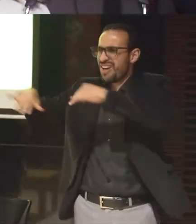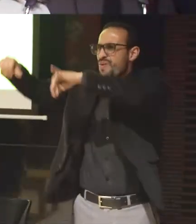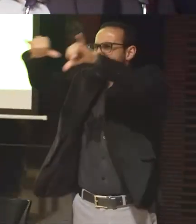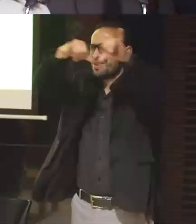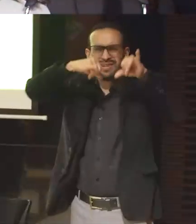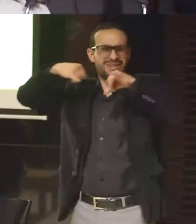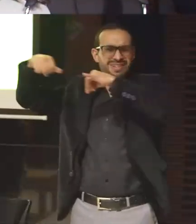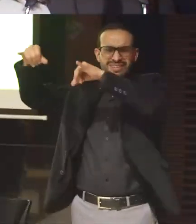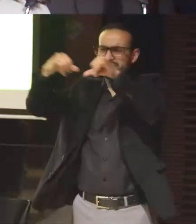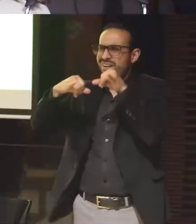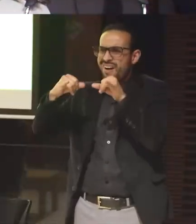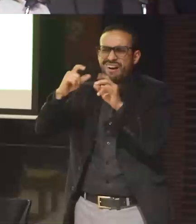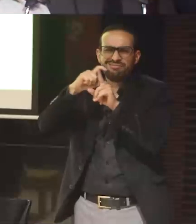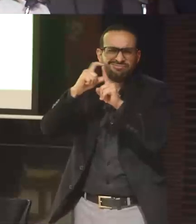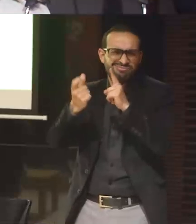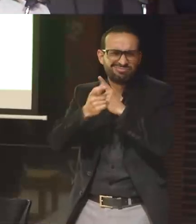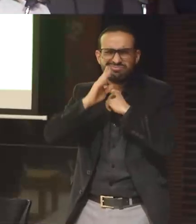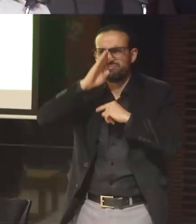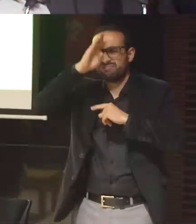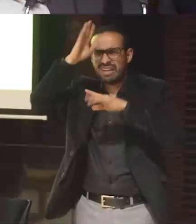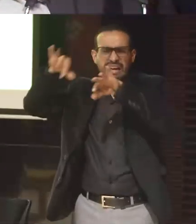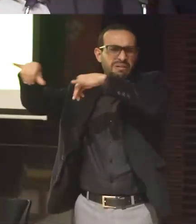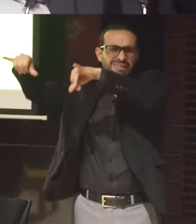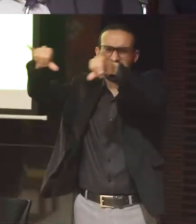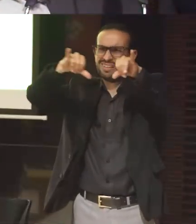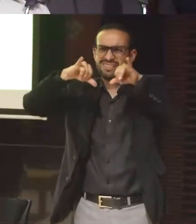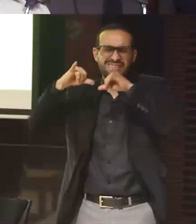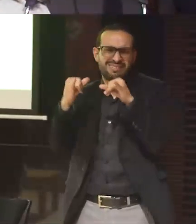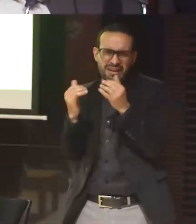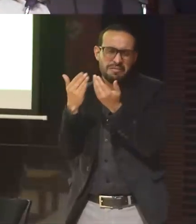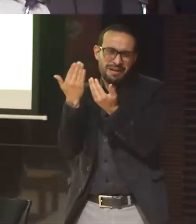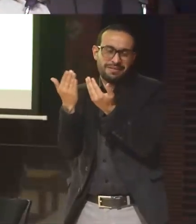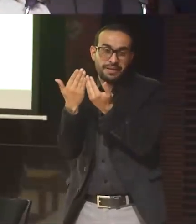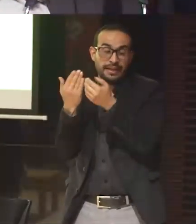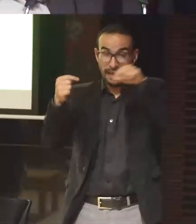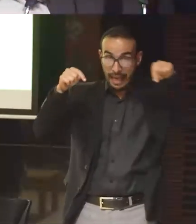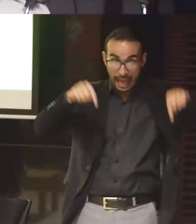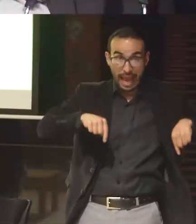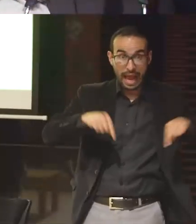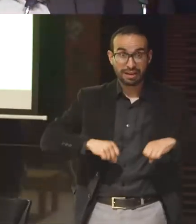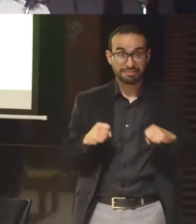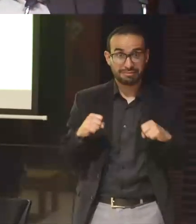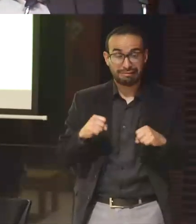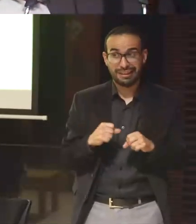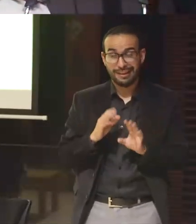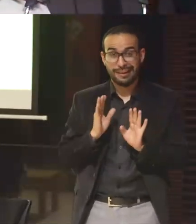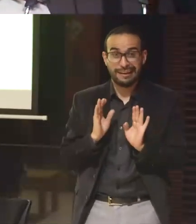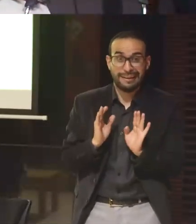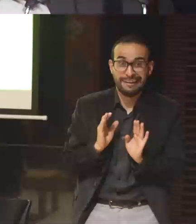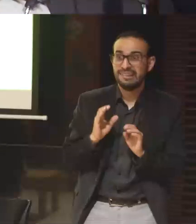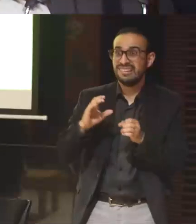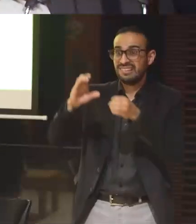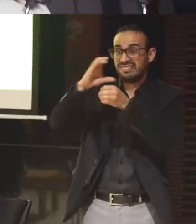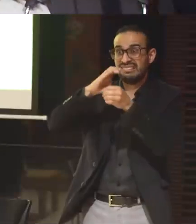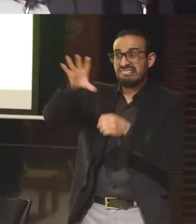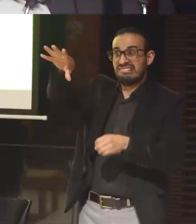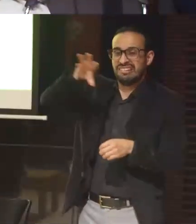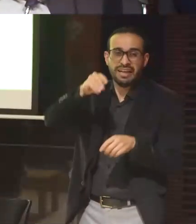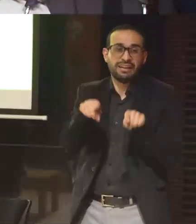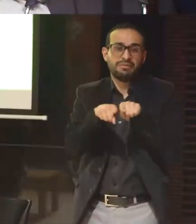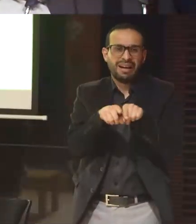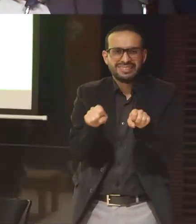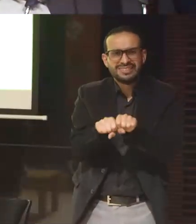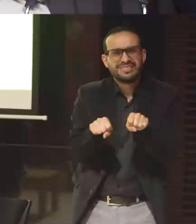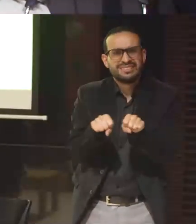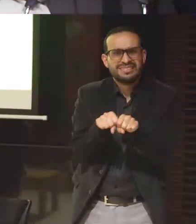estrategia. Entonces en Bogotá tenemos que dejar de tratar de aplicar modelos que no nos quedan, no son de nuestra talla. Tenemos que hacer un modelo que